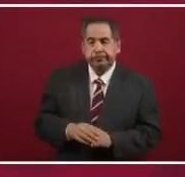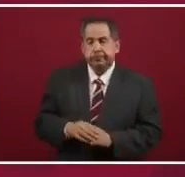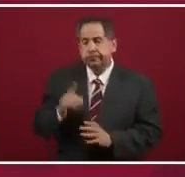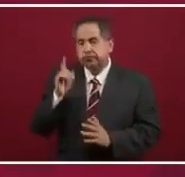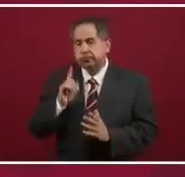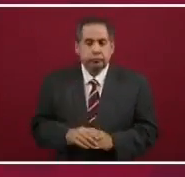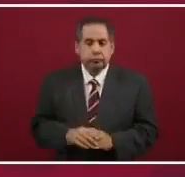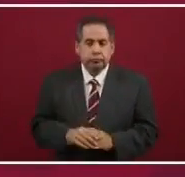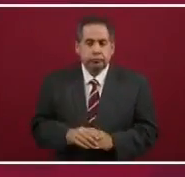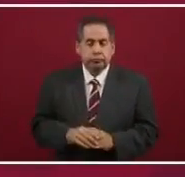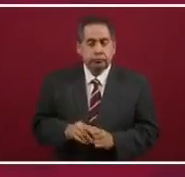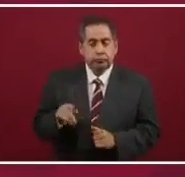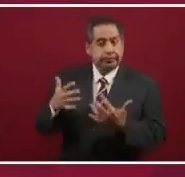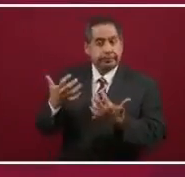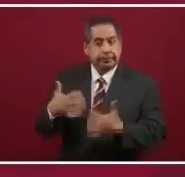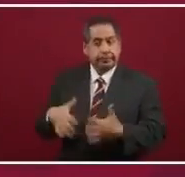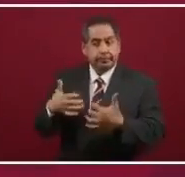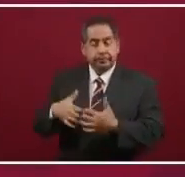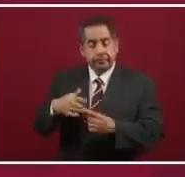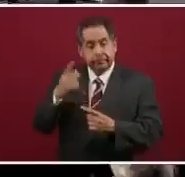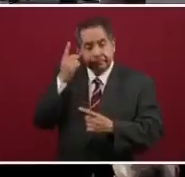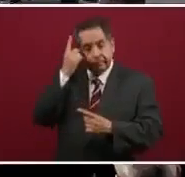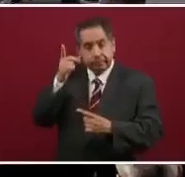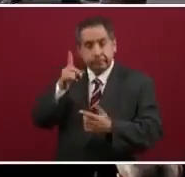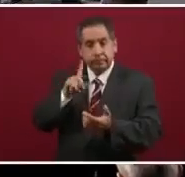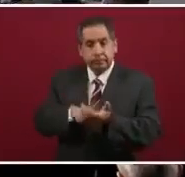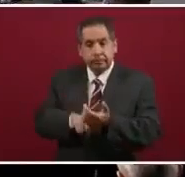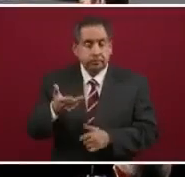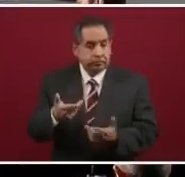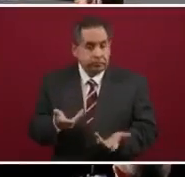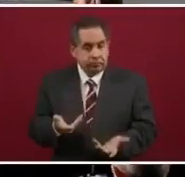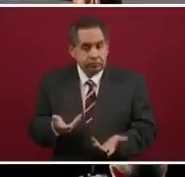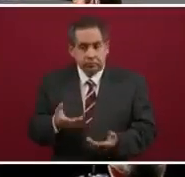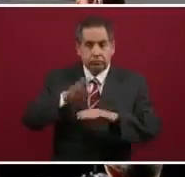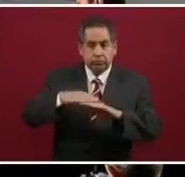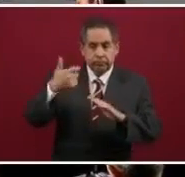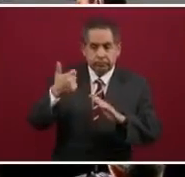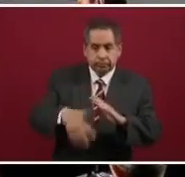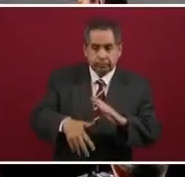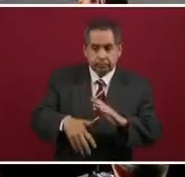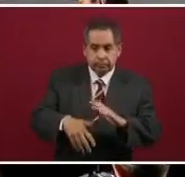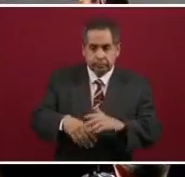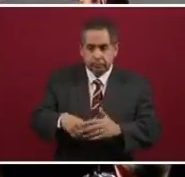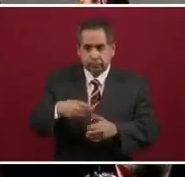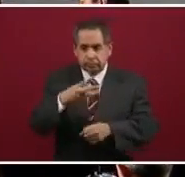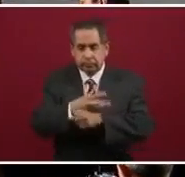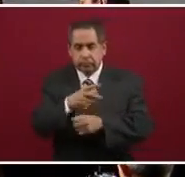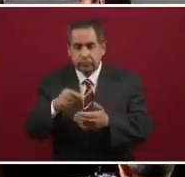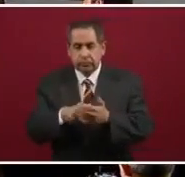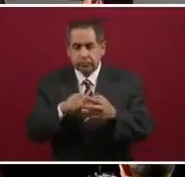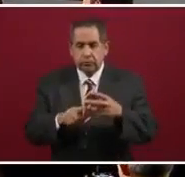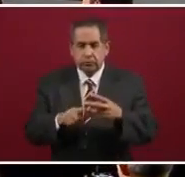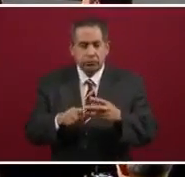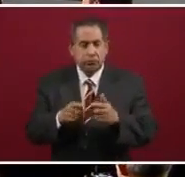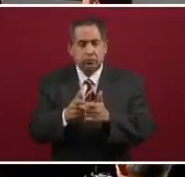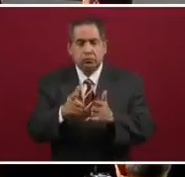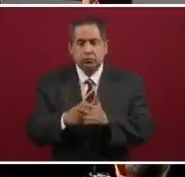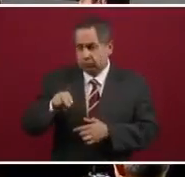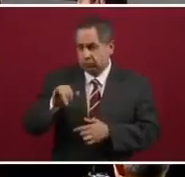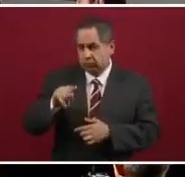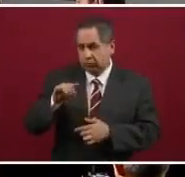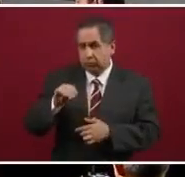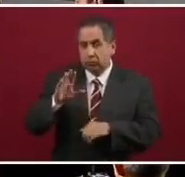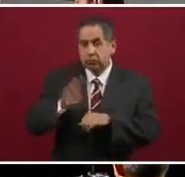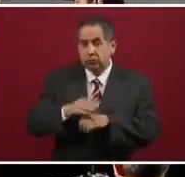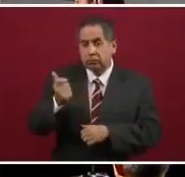se leyó mal. Esa empresa es de las que vende más caro, no más barato. Está en tercer lugar Gas Grupo Nieto, ¿no? Sí. Más